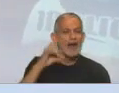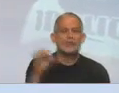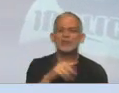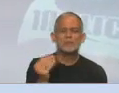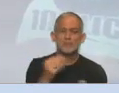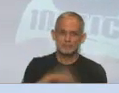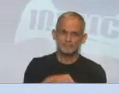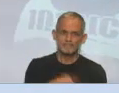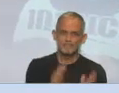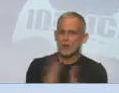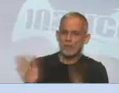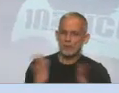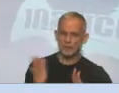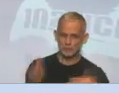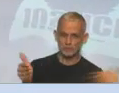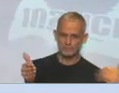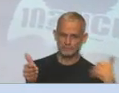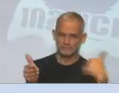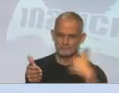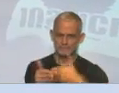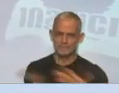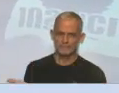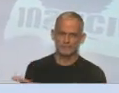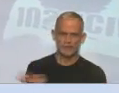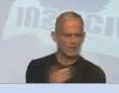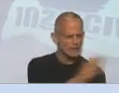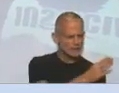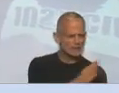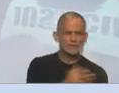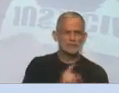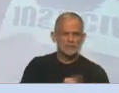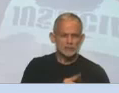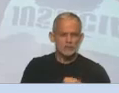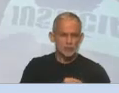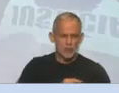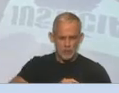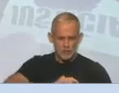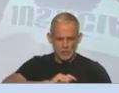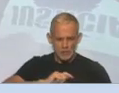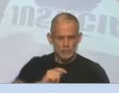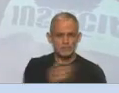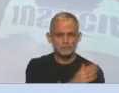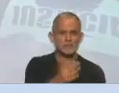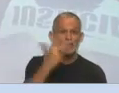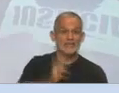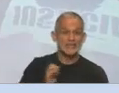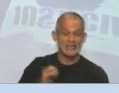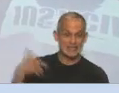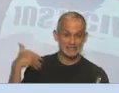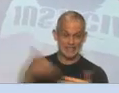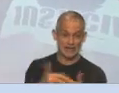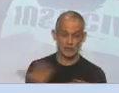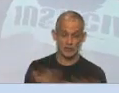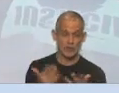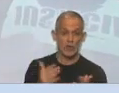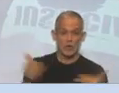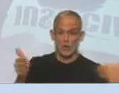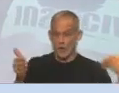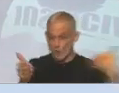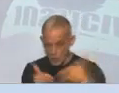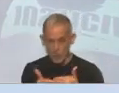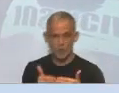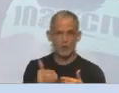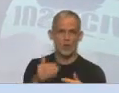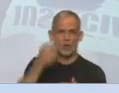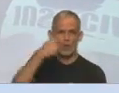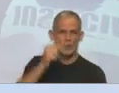estas horas, ¿no? Cuando todo el dolor que se precipitó durante los últimos 3 años desemboca en estos